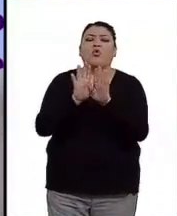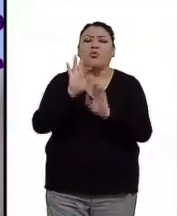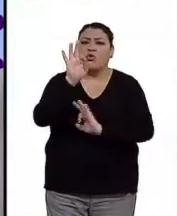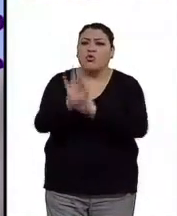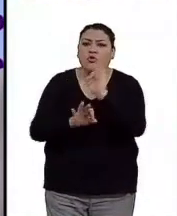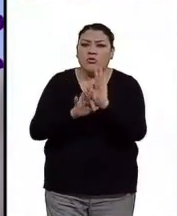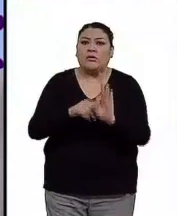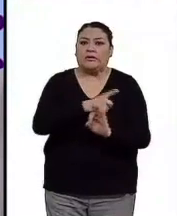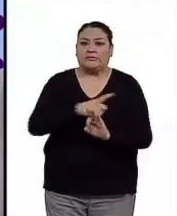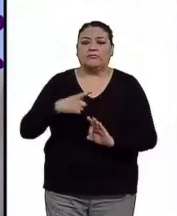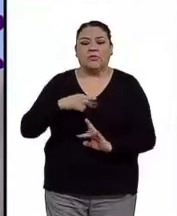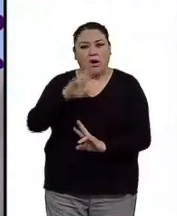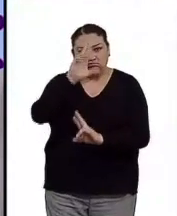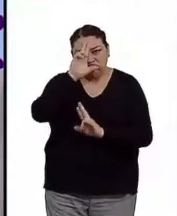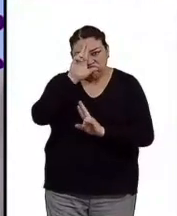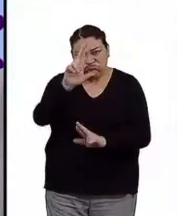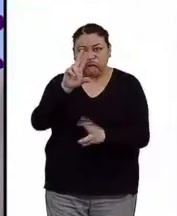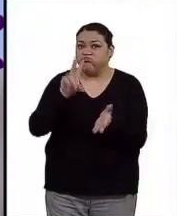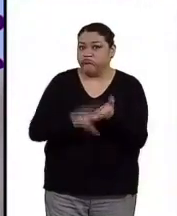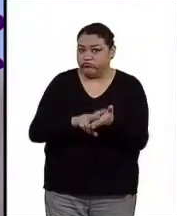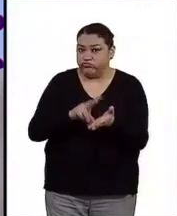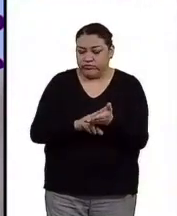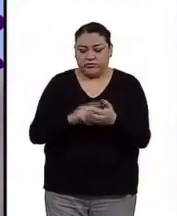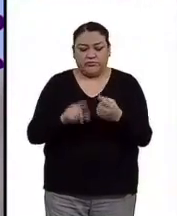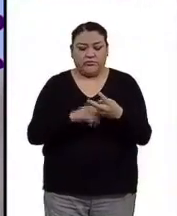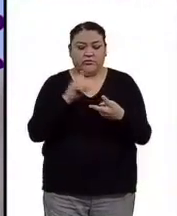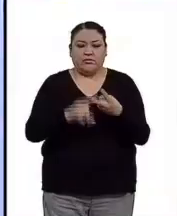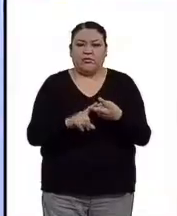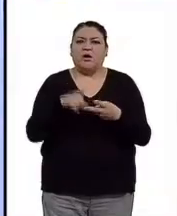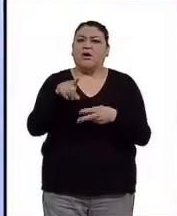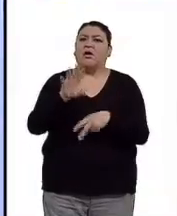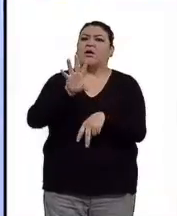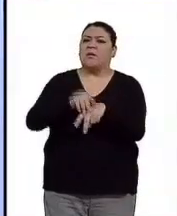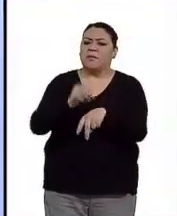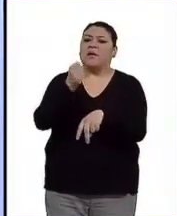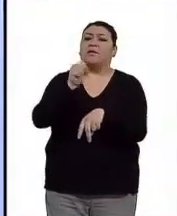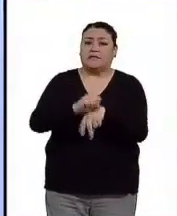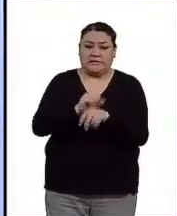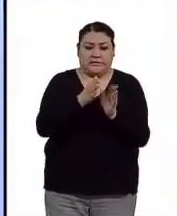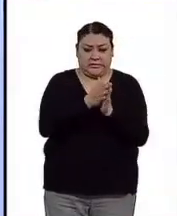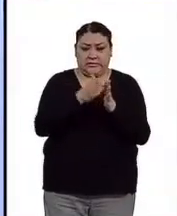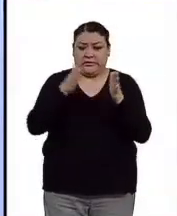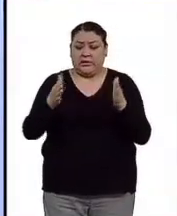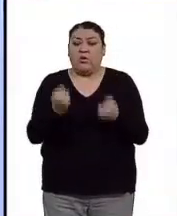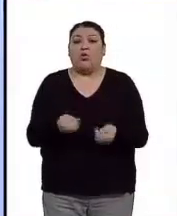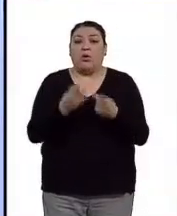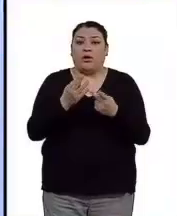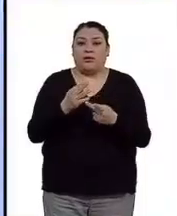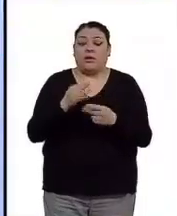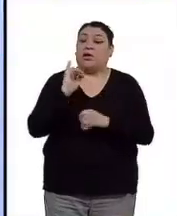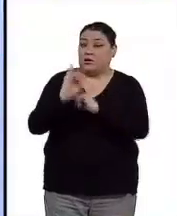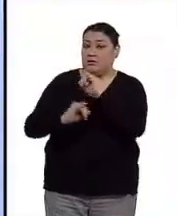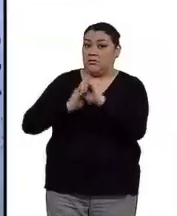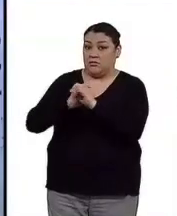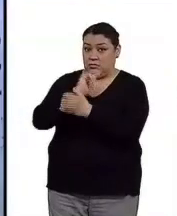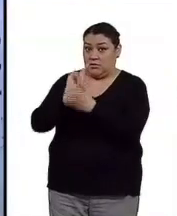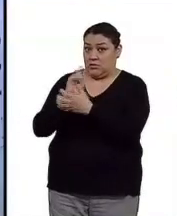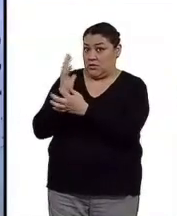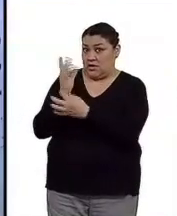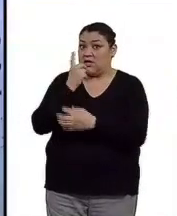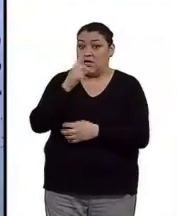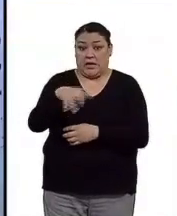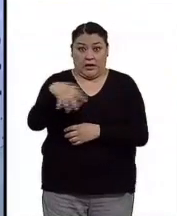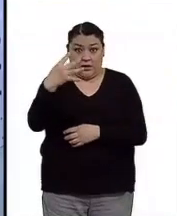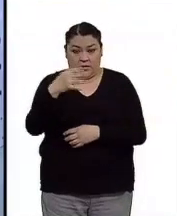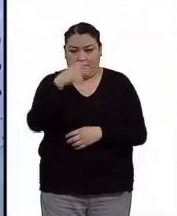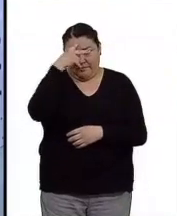mujer cuando está embarazada, ¿no? Las semanas mínimas que se le deberían de dar de acuerdo al estándar internacional son 14 y no como acá en México,